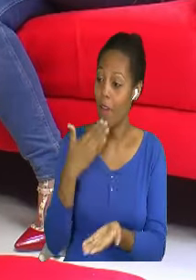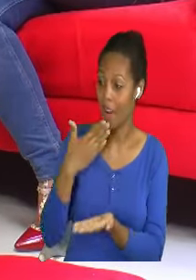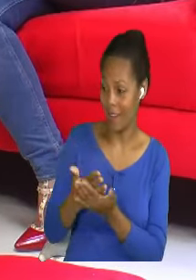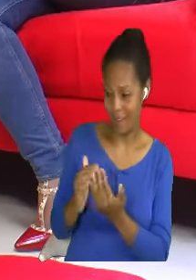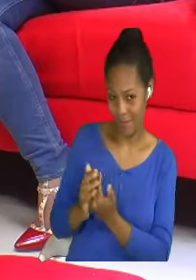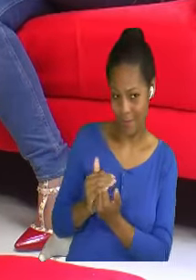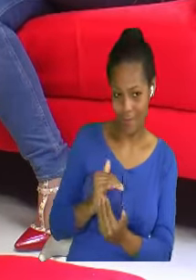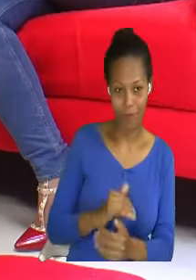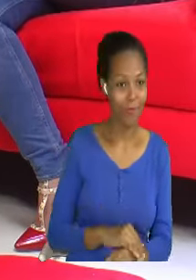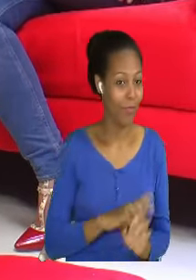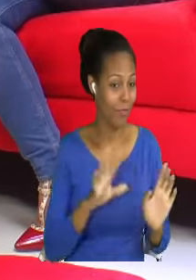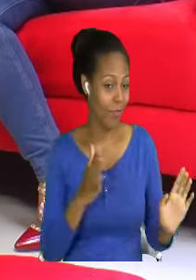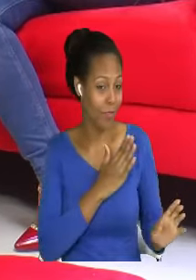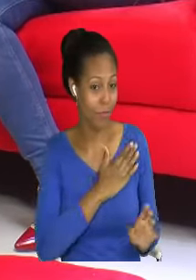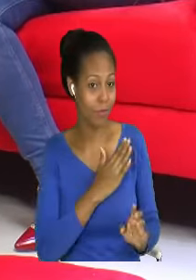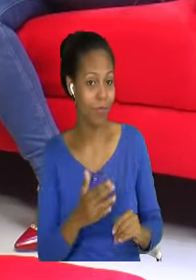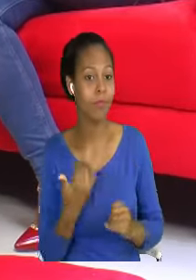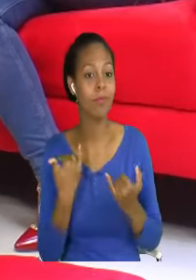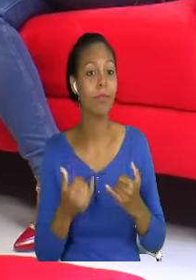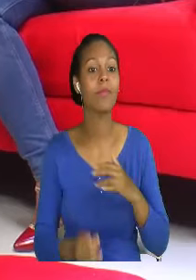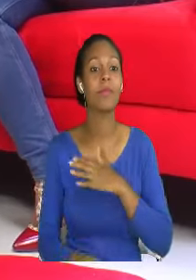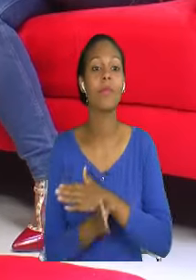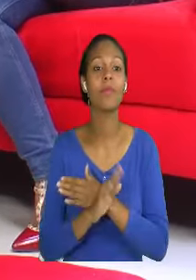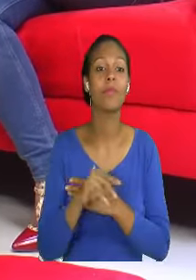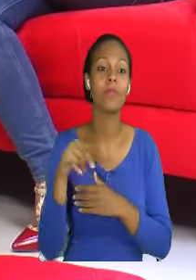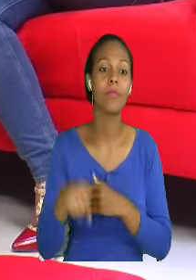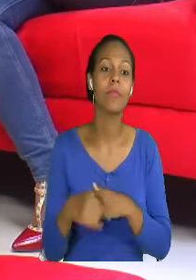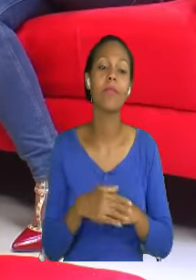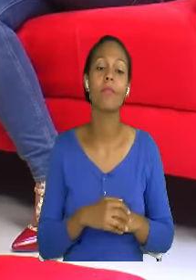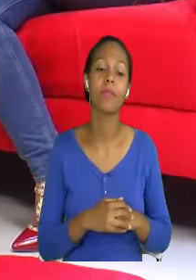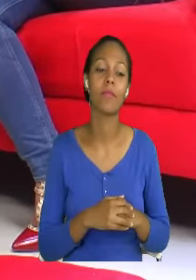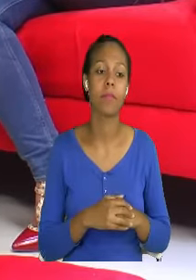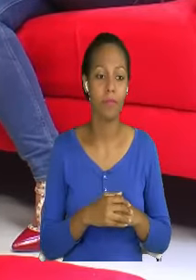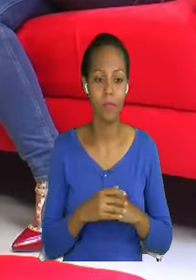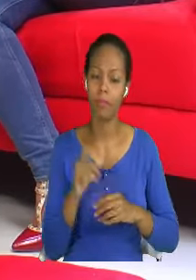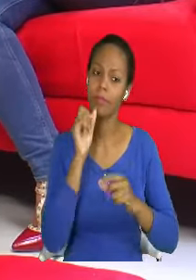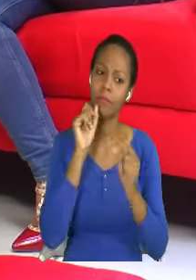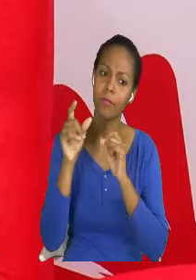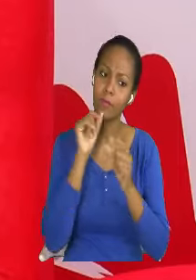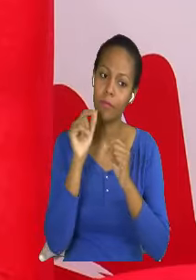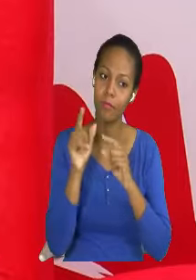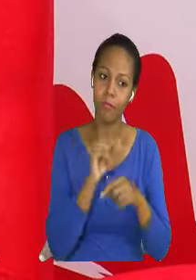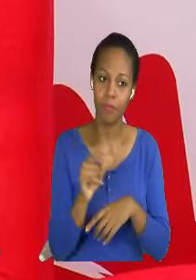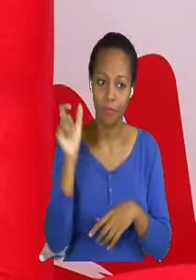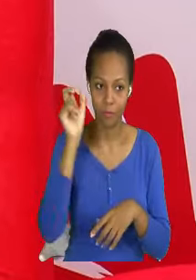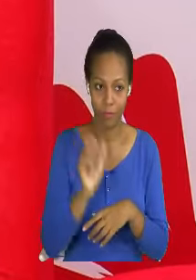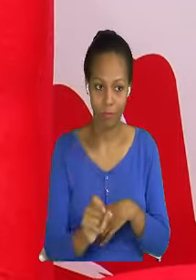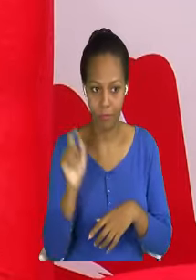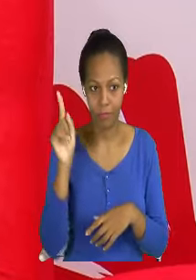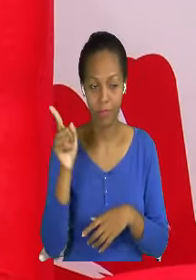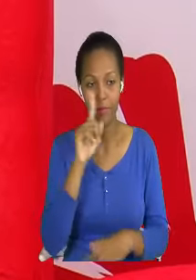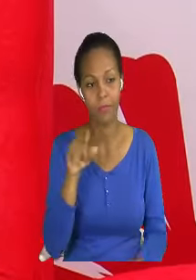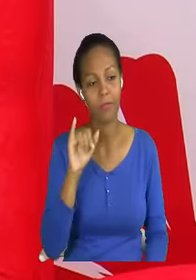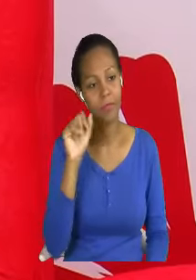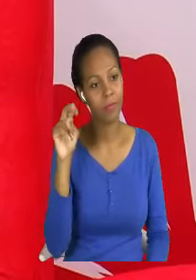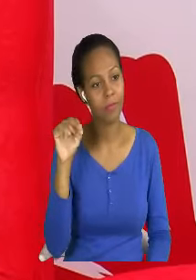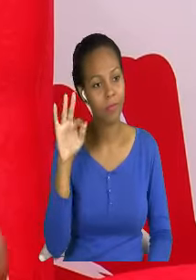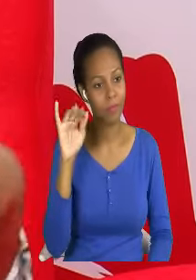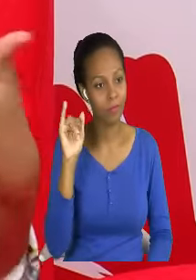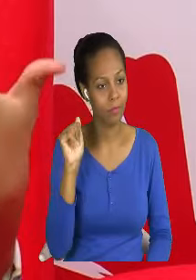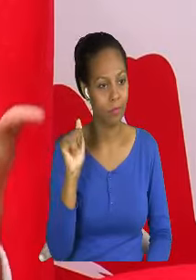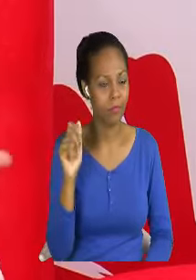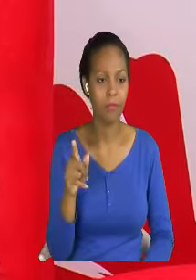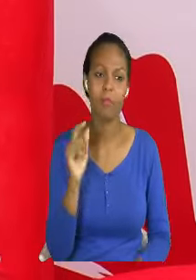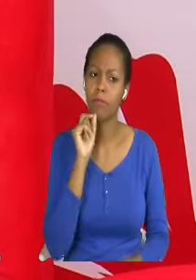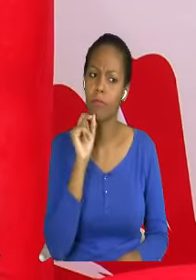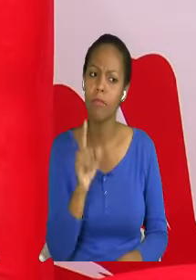que sí. Nosotros continuamos aquí en casa. Ahorita tenemos pregunta para nuestra profesional Cintia Mora, y es: ¿qué